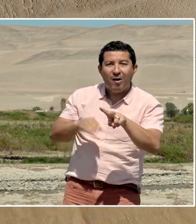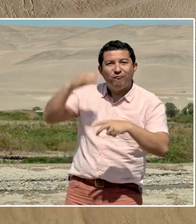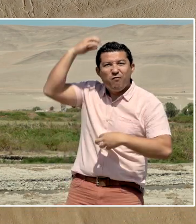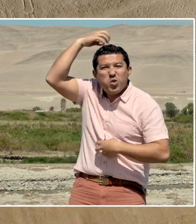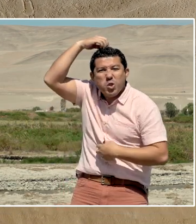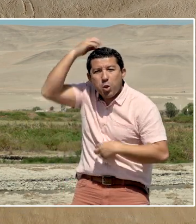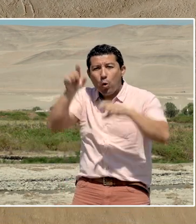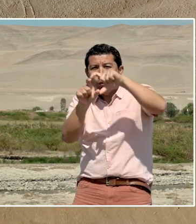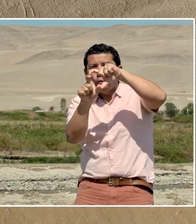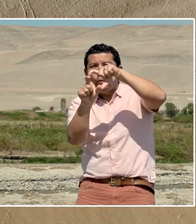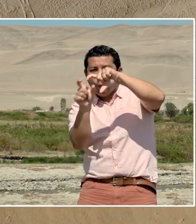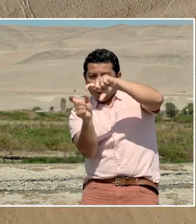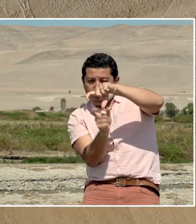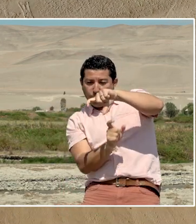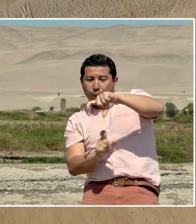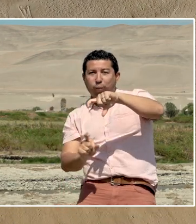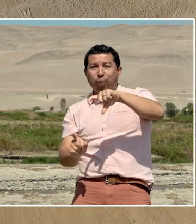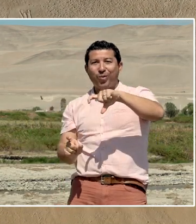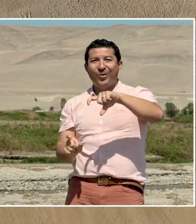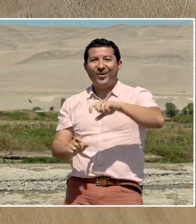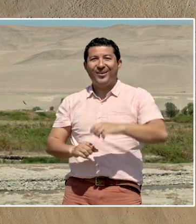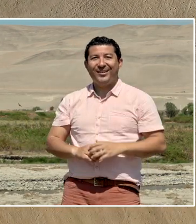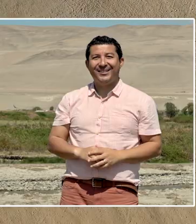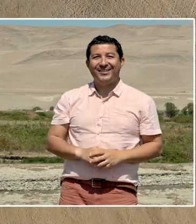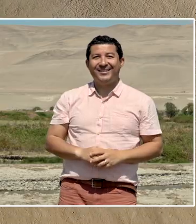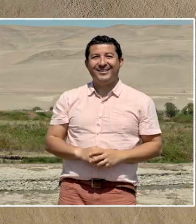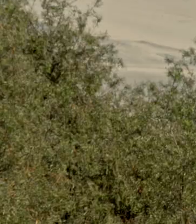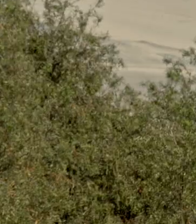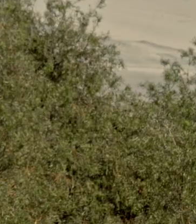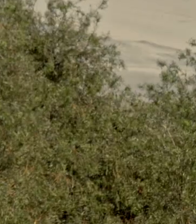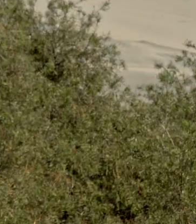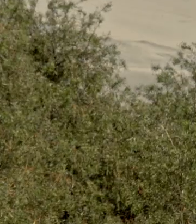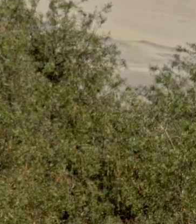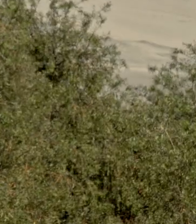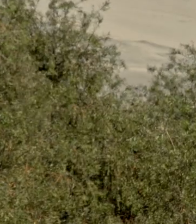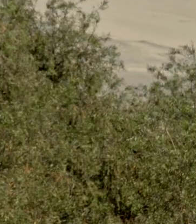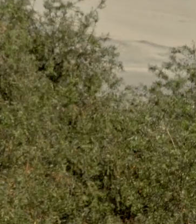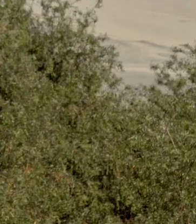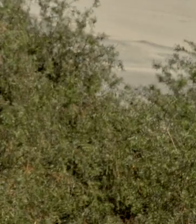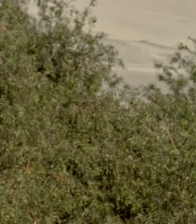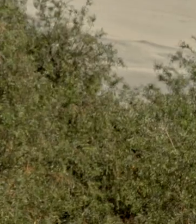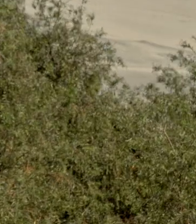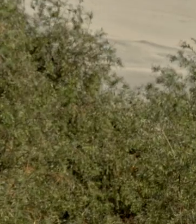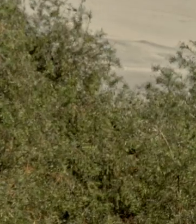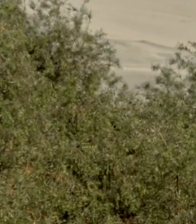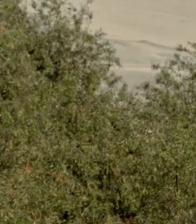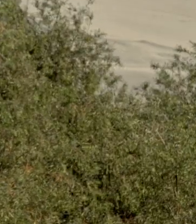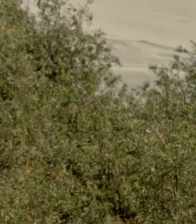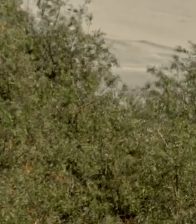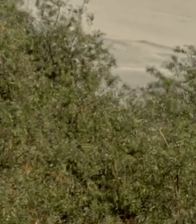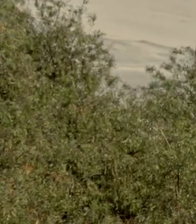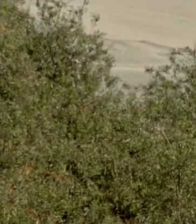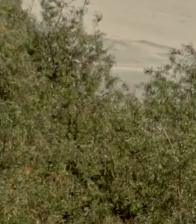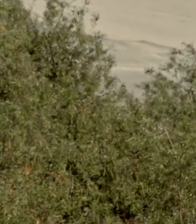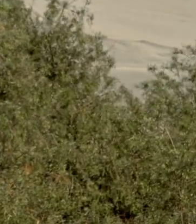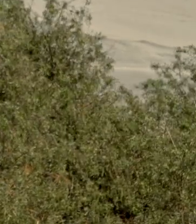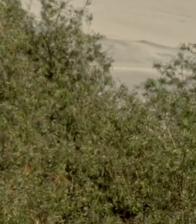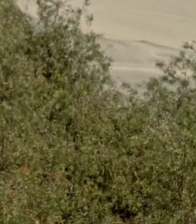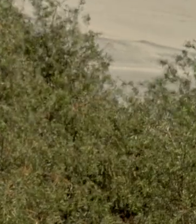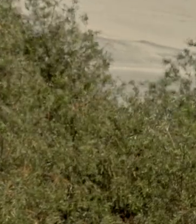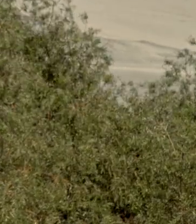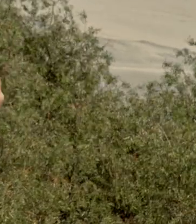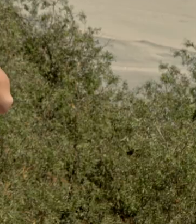imagen de un mono con su columna arqueada también es posible notar que se realizaron